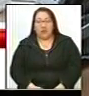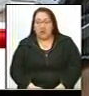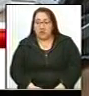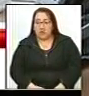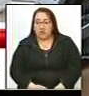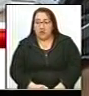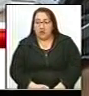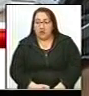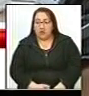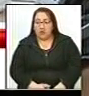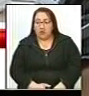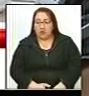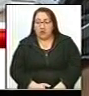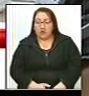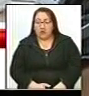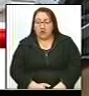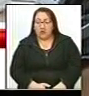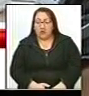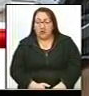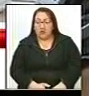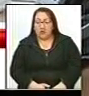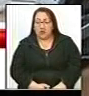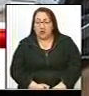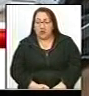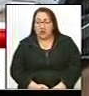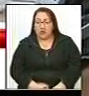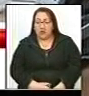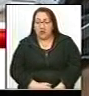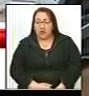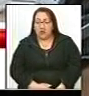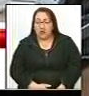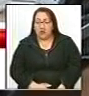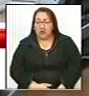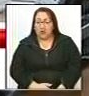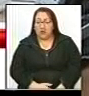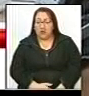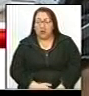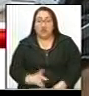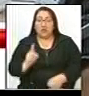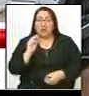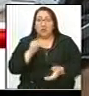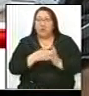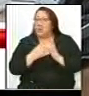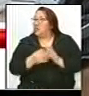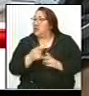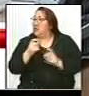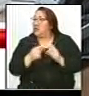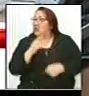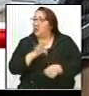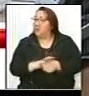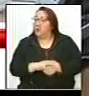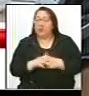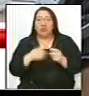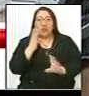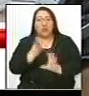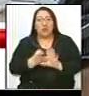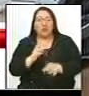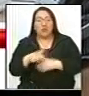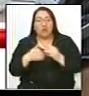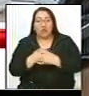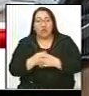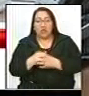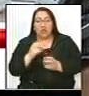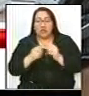deben cumplir esta posición. Y al no presentar candidatos que cumplan el perfil para la